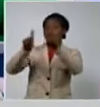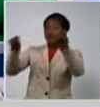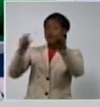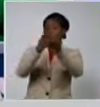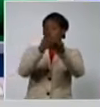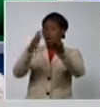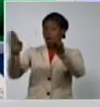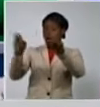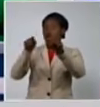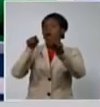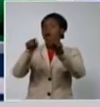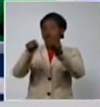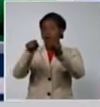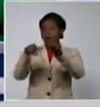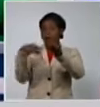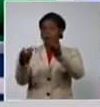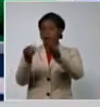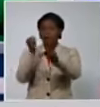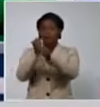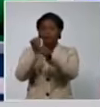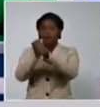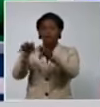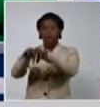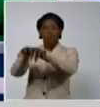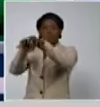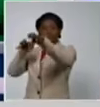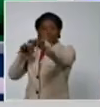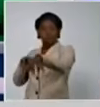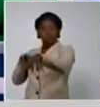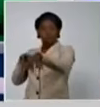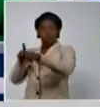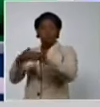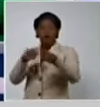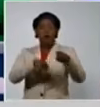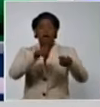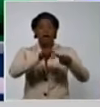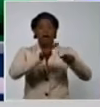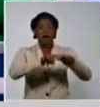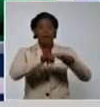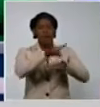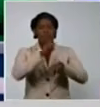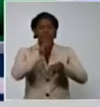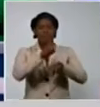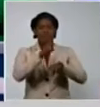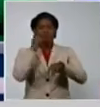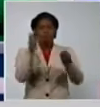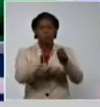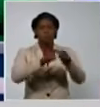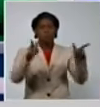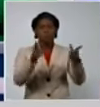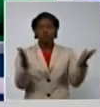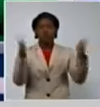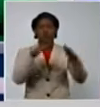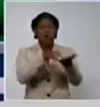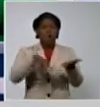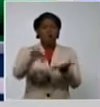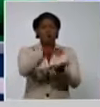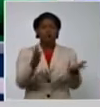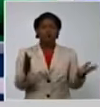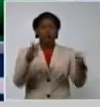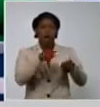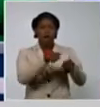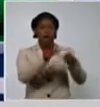resto del país están en un centro de aislamiento. Por lo tanto, lo que hace es pasar, una vez que se confirma, del centro